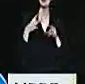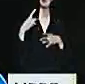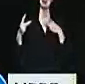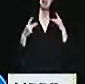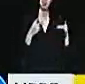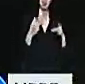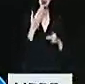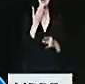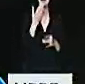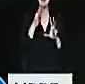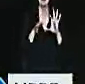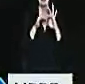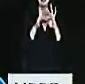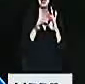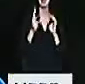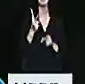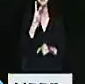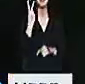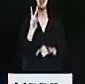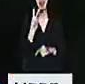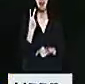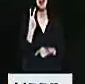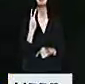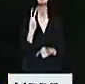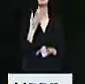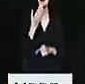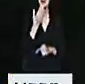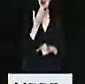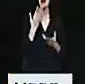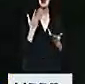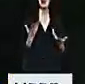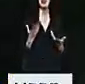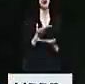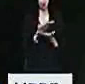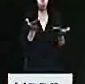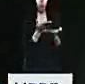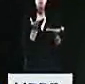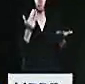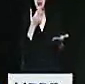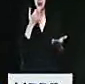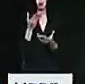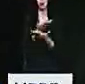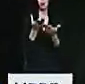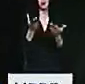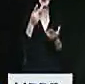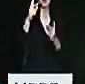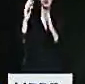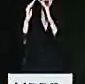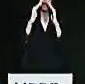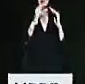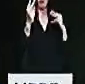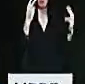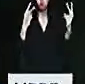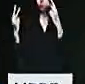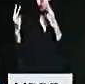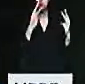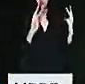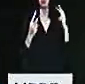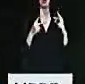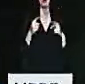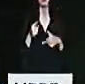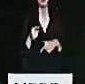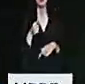invitación. También nuestro agradecimiento a Viviana, por supuesto, y a ustedes por ser un aporte desde sus casas también, por conectarse